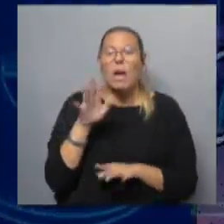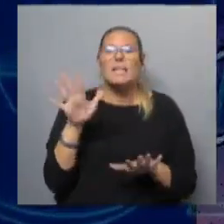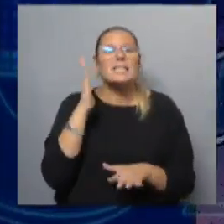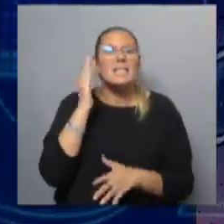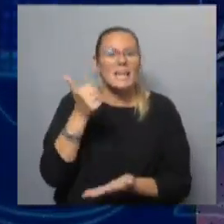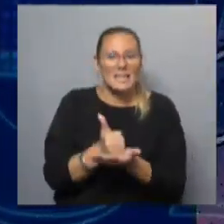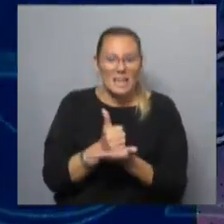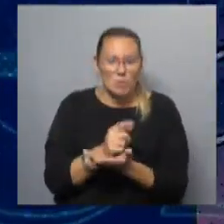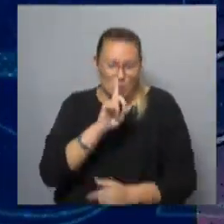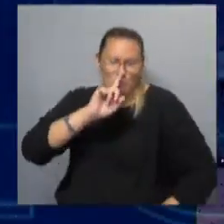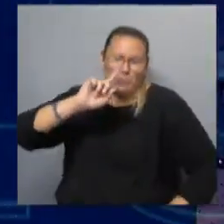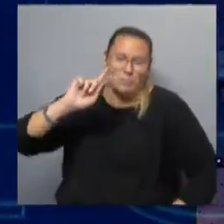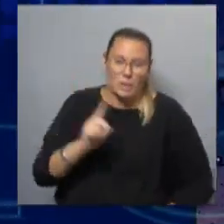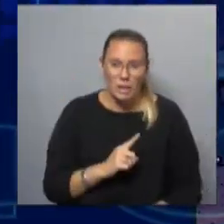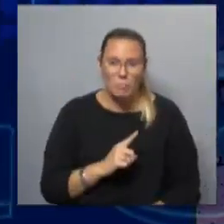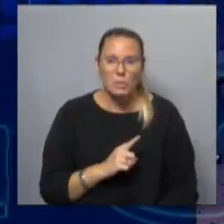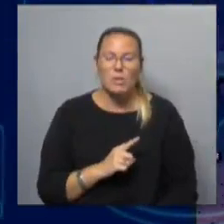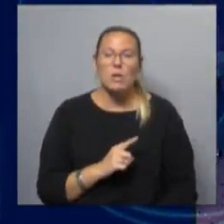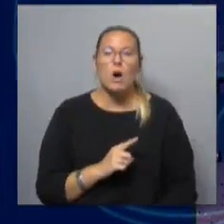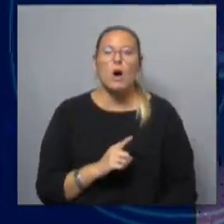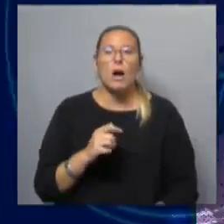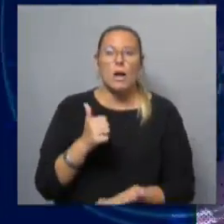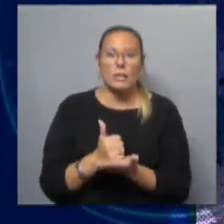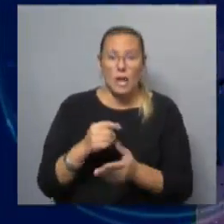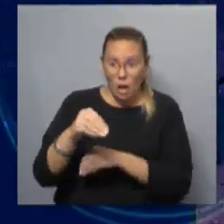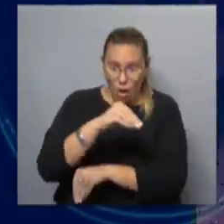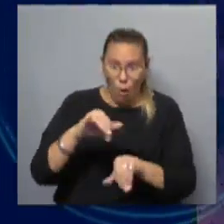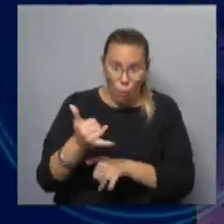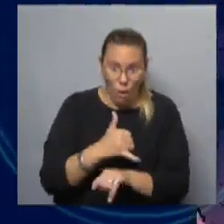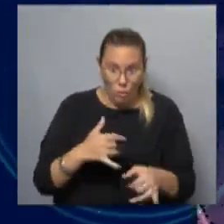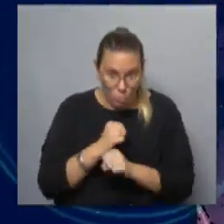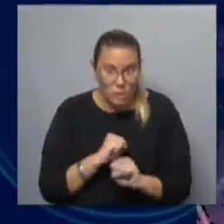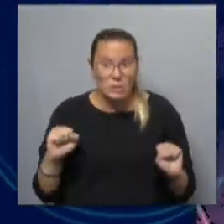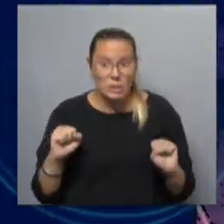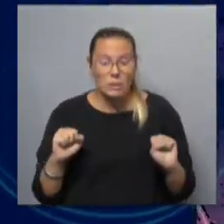ahí, nos vamos, pero rapidísimo contigo. Que estás meta ajedrez, ¿puede ser?